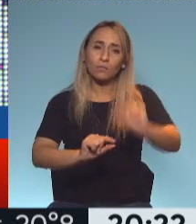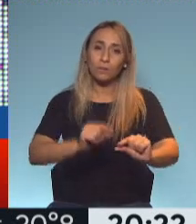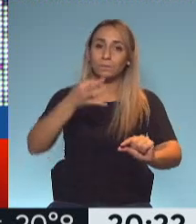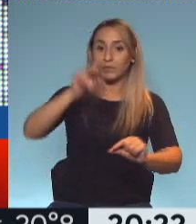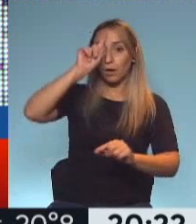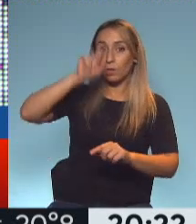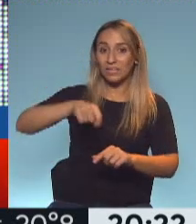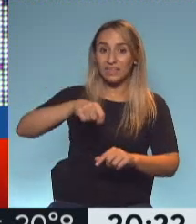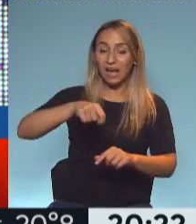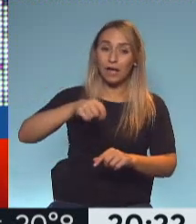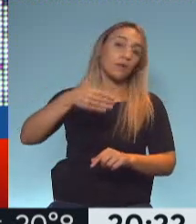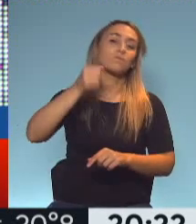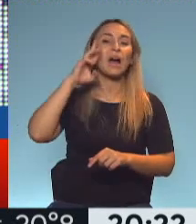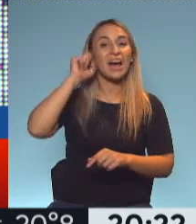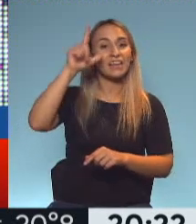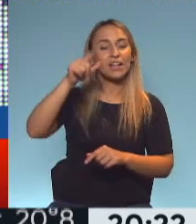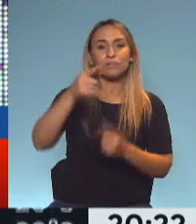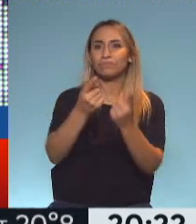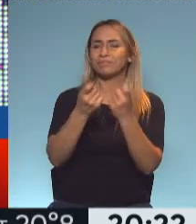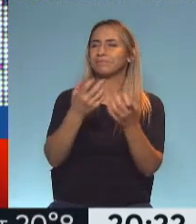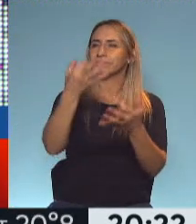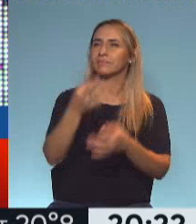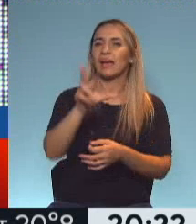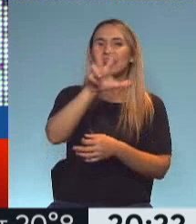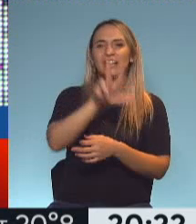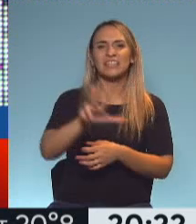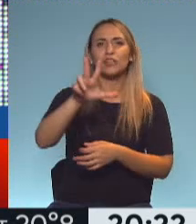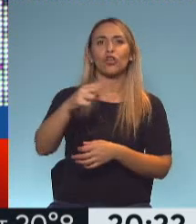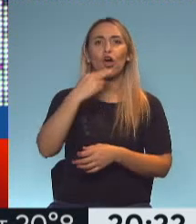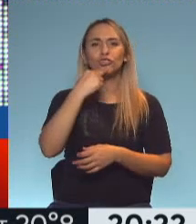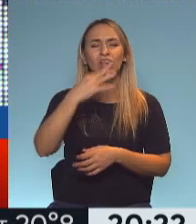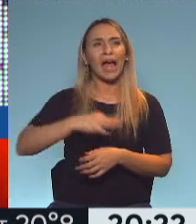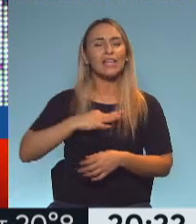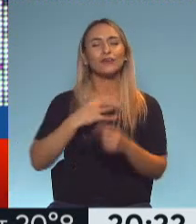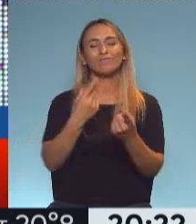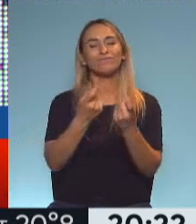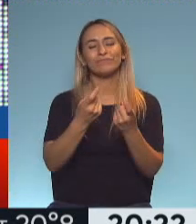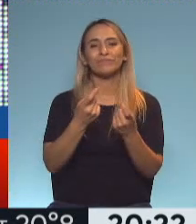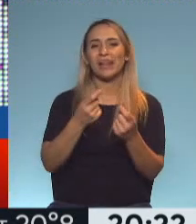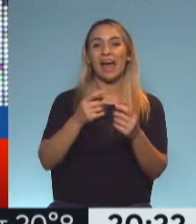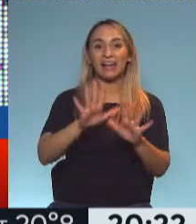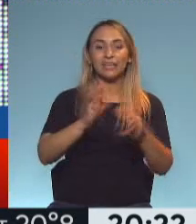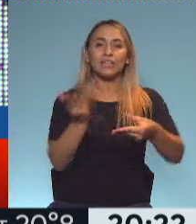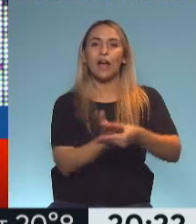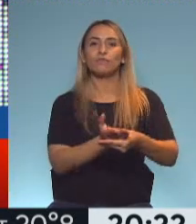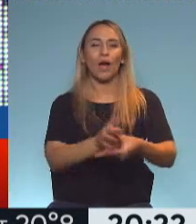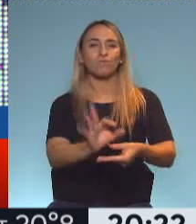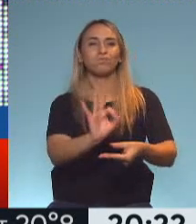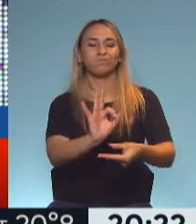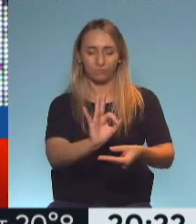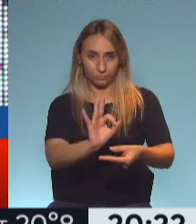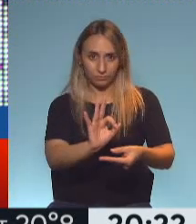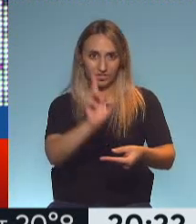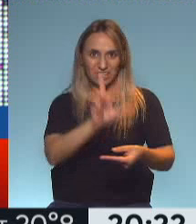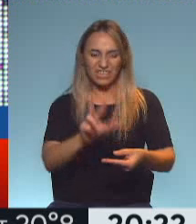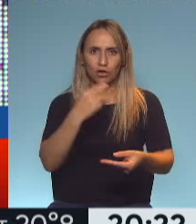Mariel Borruto va a necesitar 311 años para concluir. Eso es impunidad. Tendría que apurarse. Es impunidad. Se consolida un